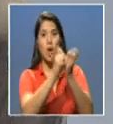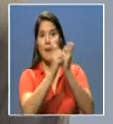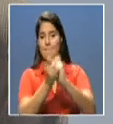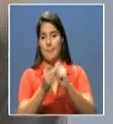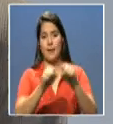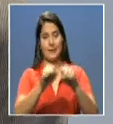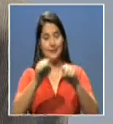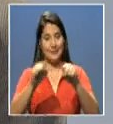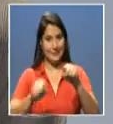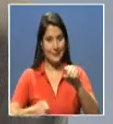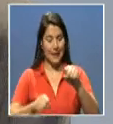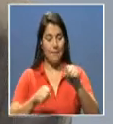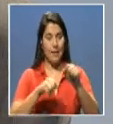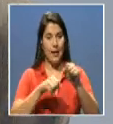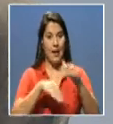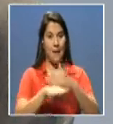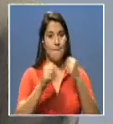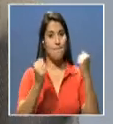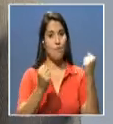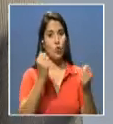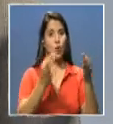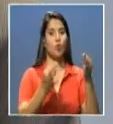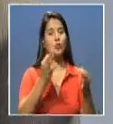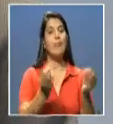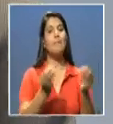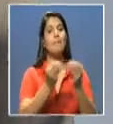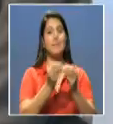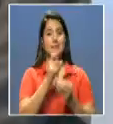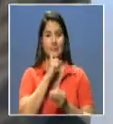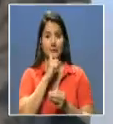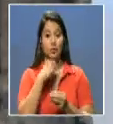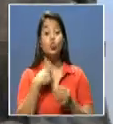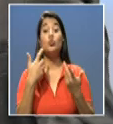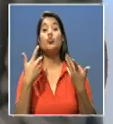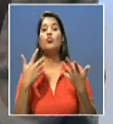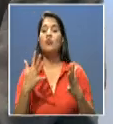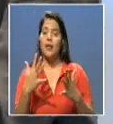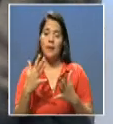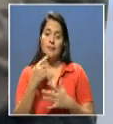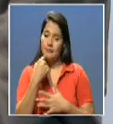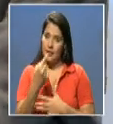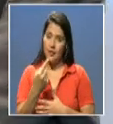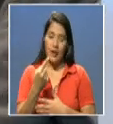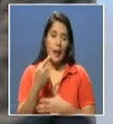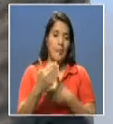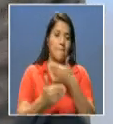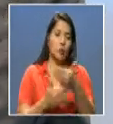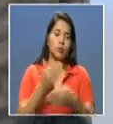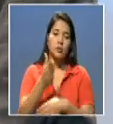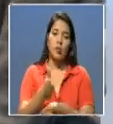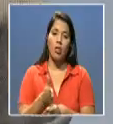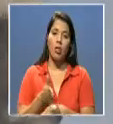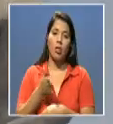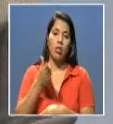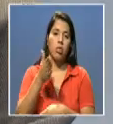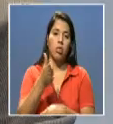judicial. Yo tengo aquí, por un lado, lo que ya expresé, una lentitud, porque no le corresponde al Poder